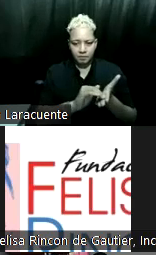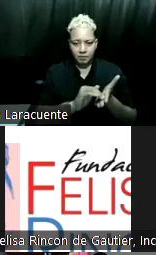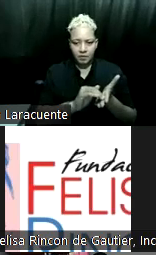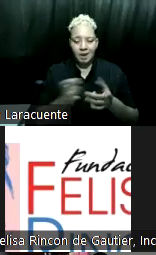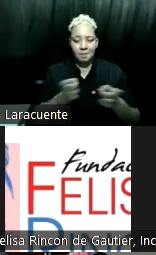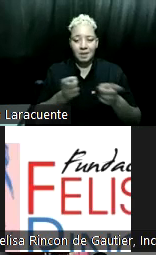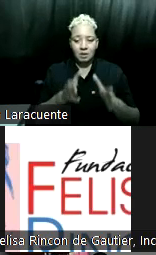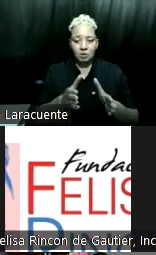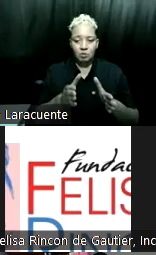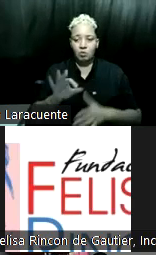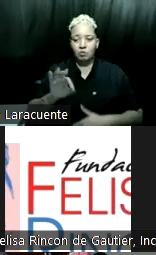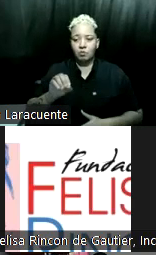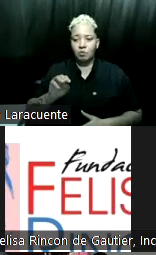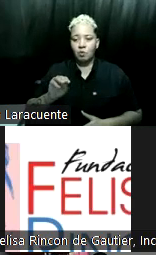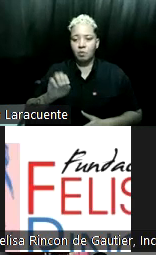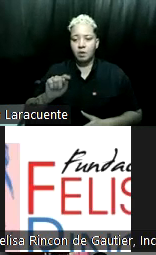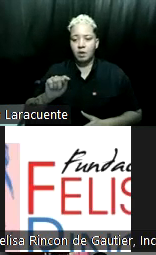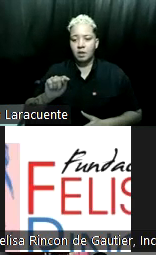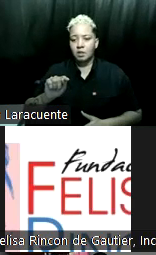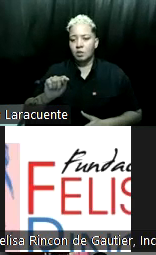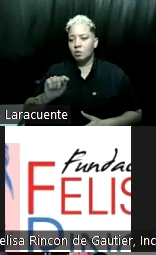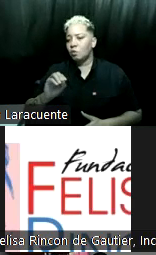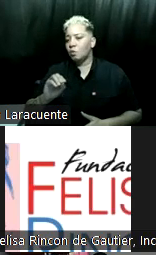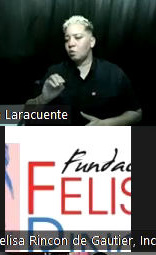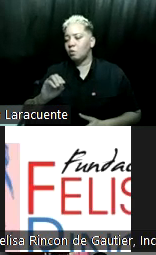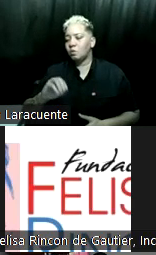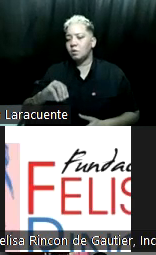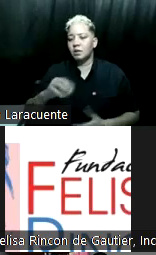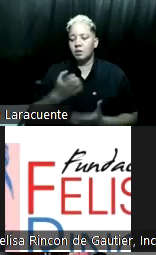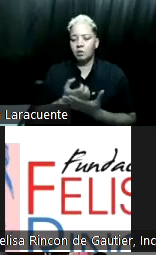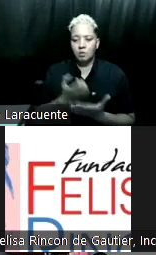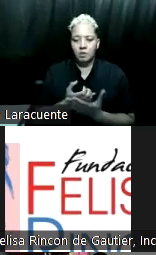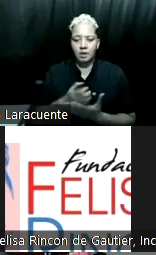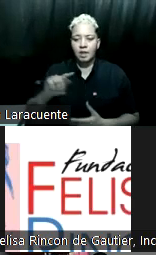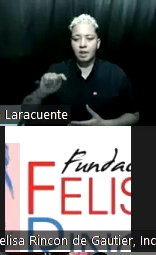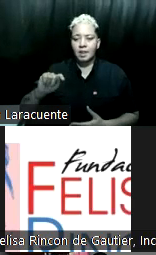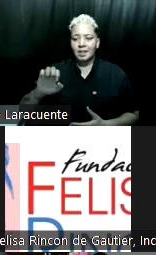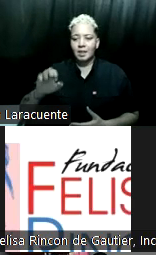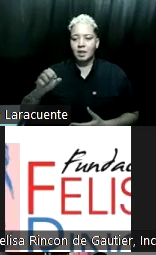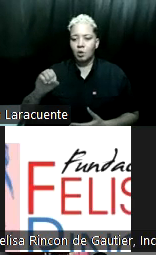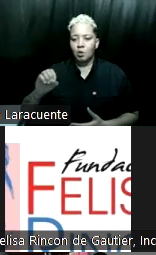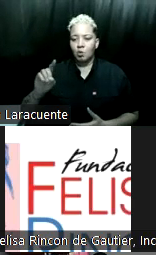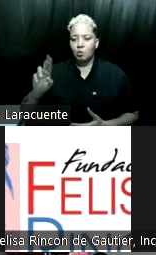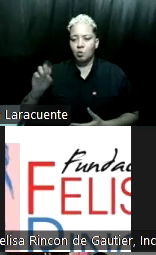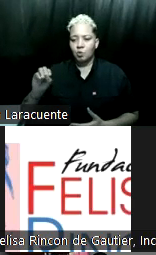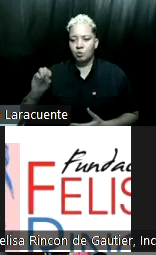administrador de Fomento Económico, Teodoro Moscoso, ha recomendado al gobernador Hernández Colón que se seleccione